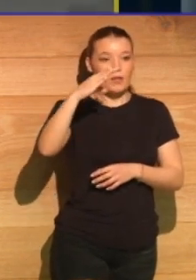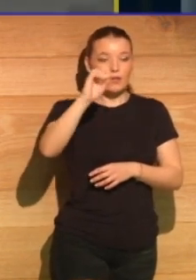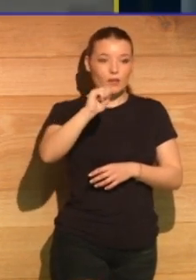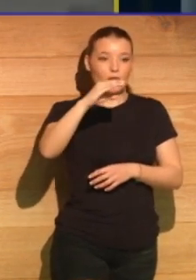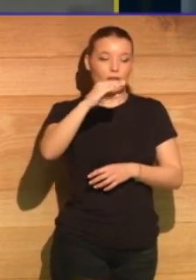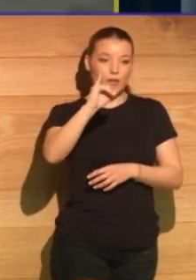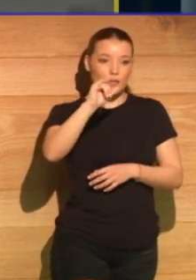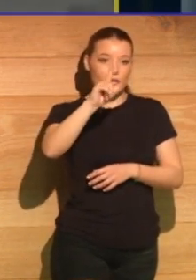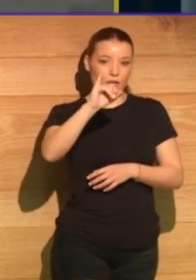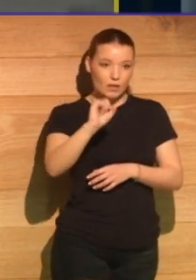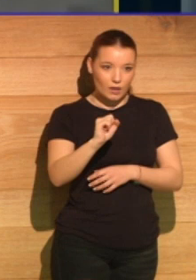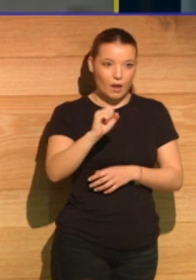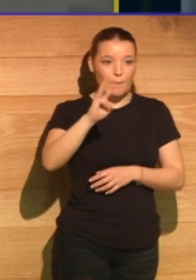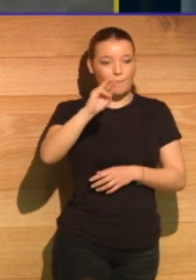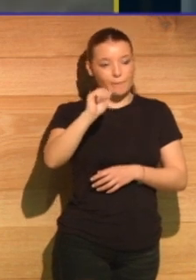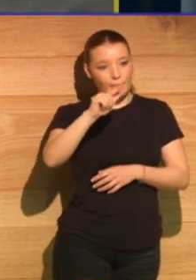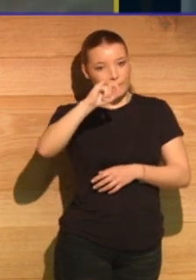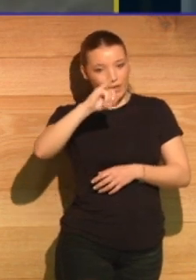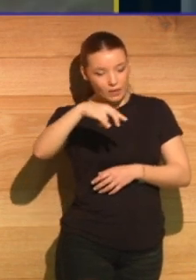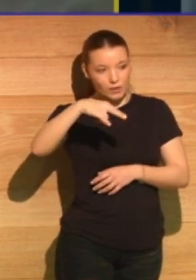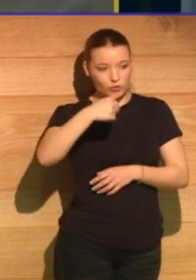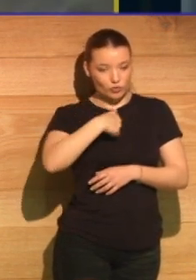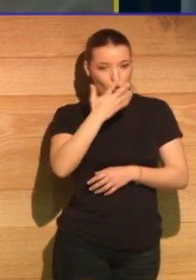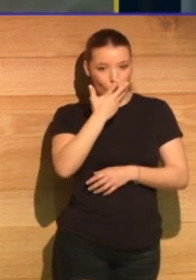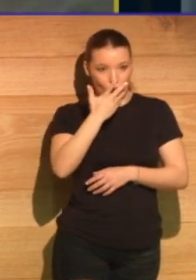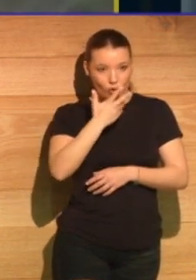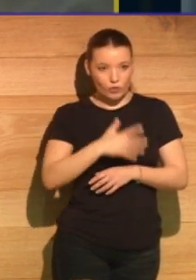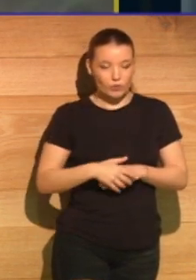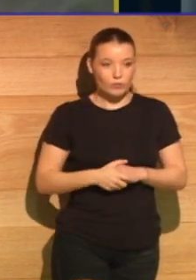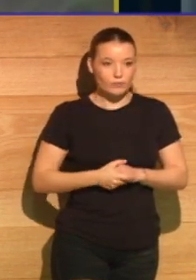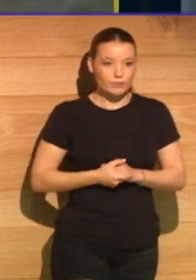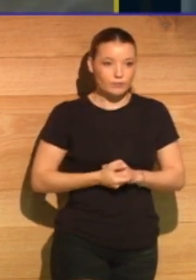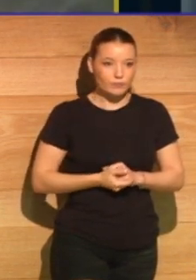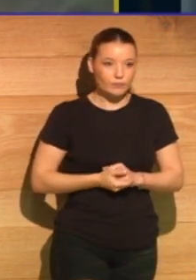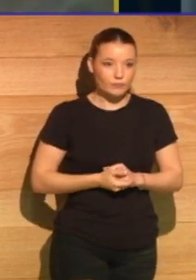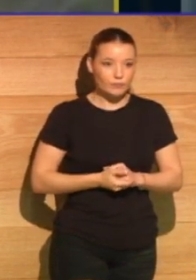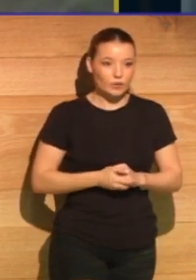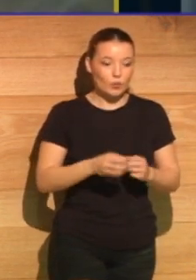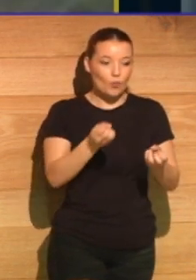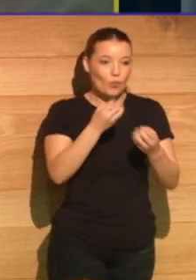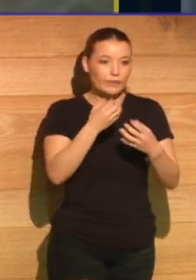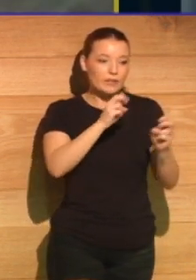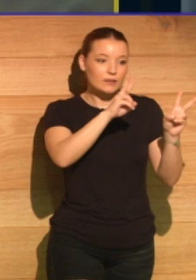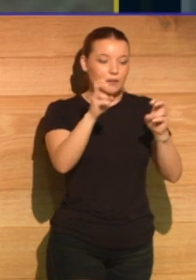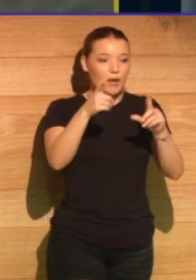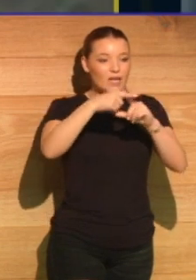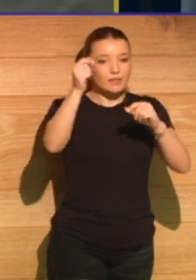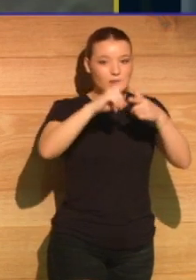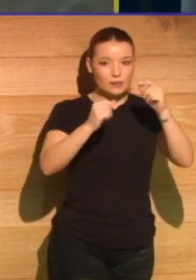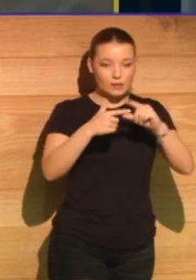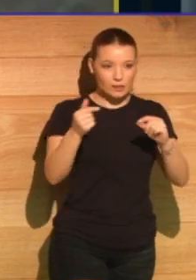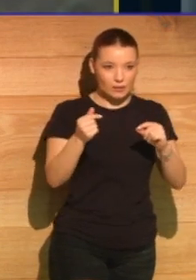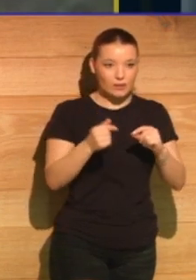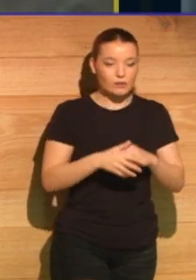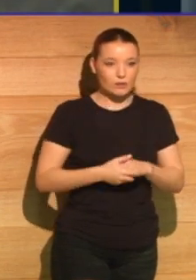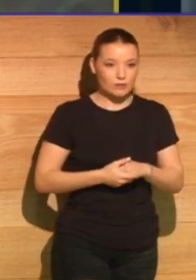Cecilia Payne, así es como la conocía yo, que nos habla precisamente de las estrellas, porque creo que es importante que a